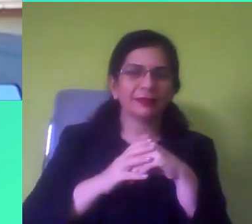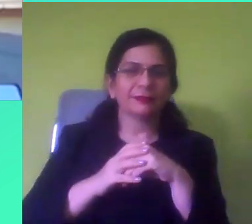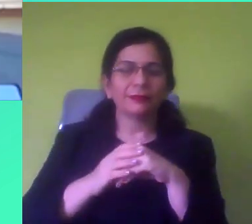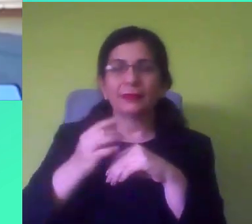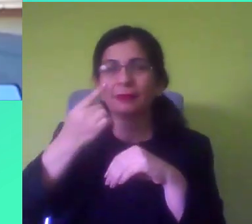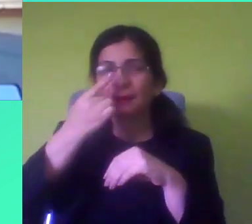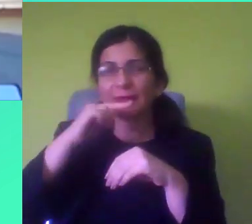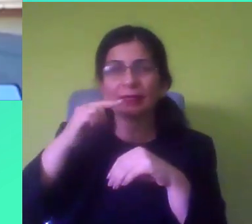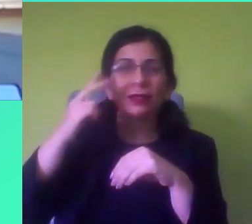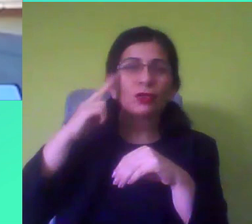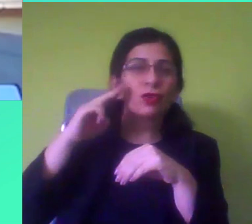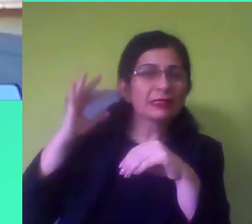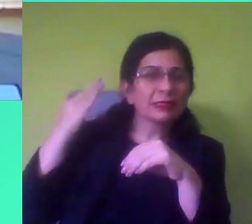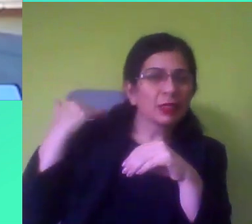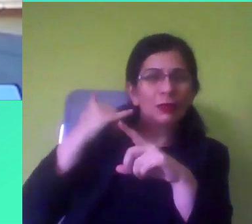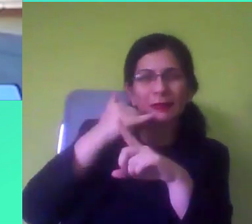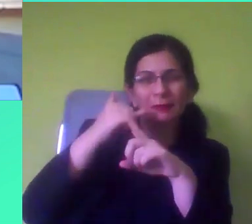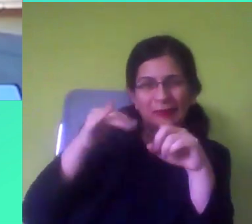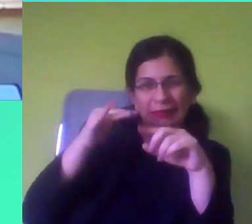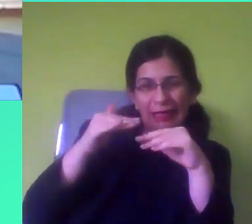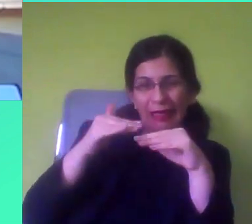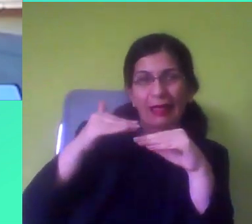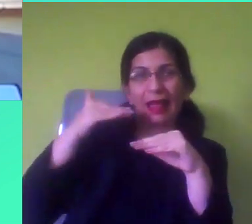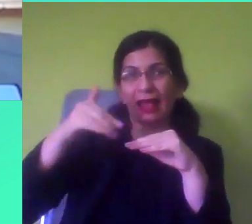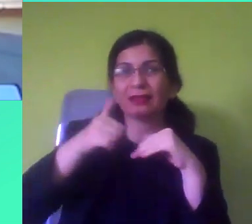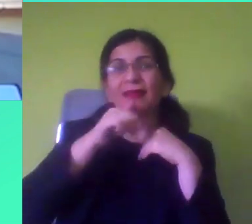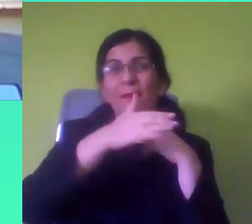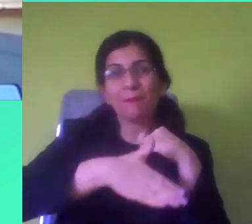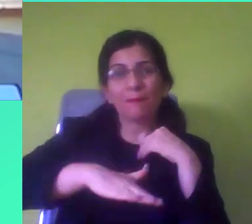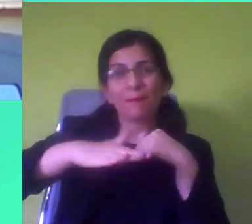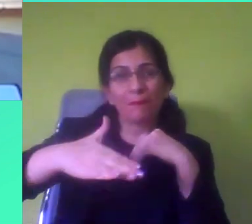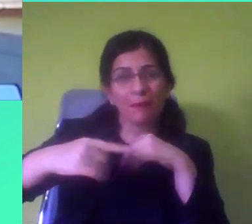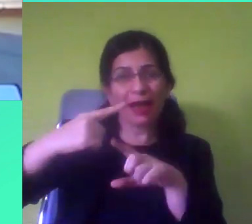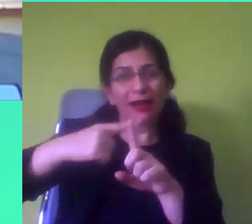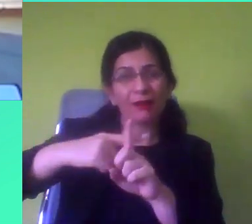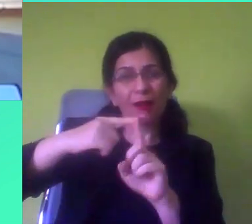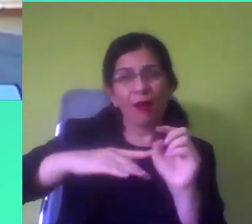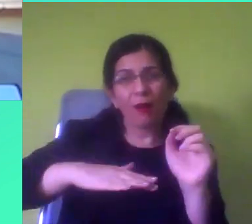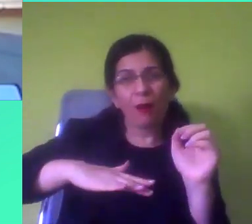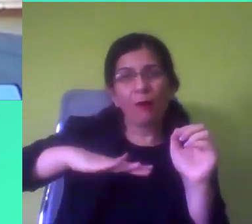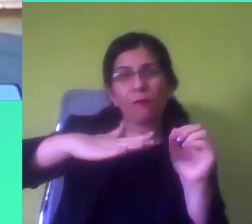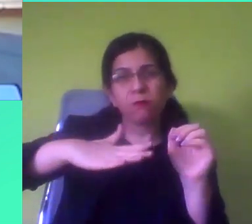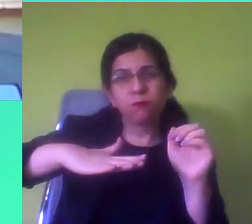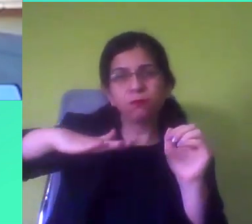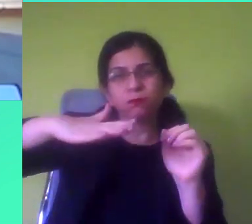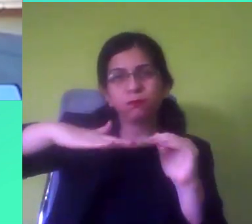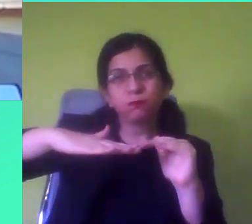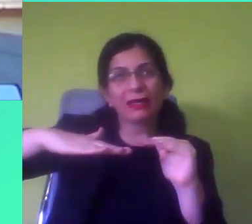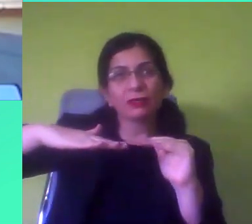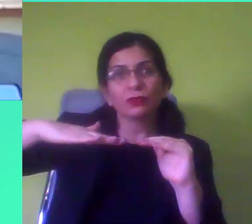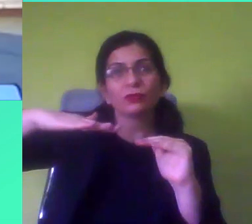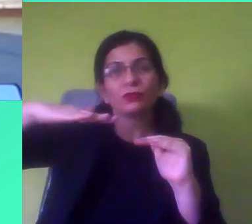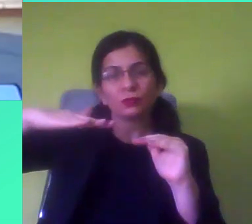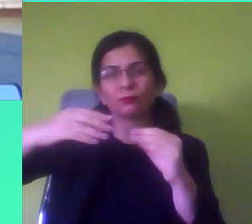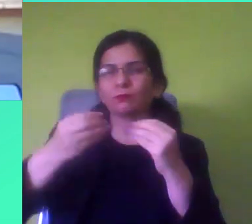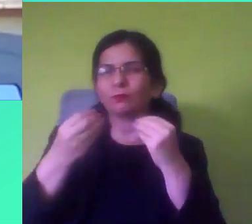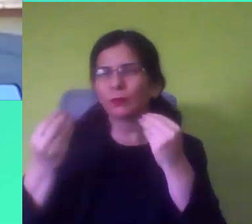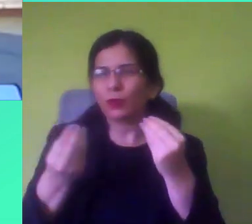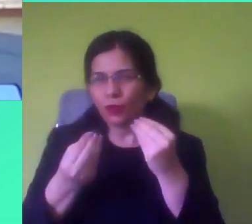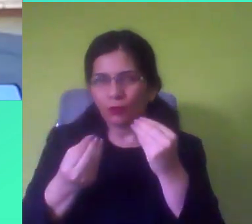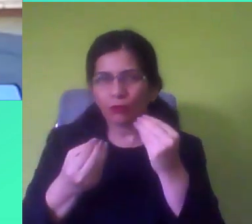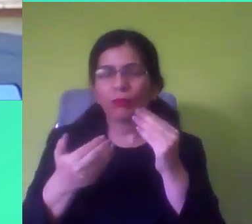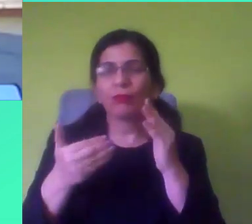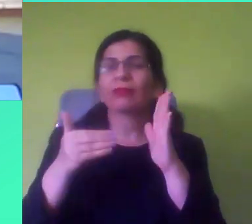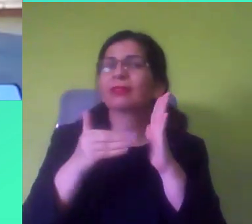pasado hasta el presente hay un aumento del nivel del mar, pero sobre todo, dependiendo de cuál sea